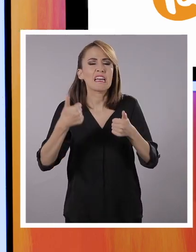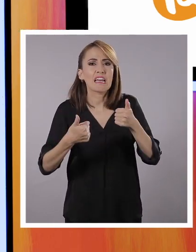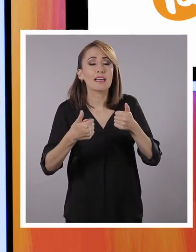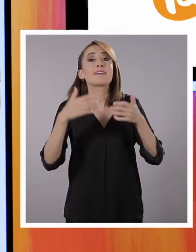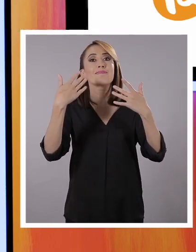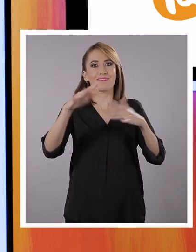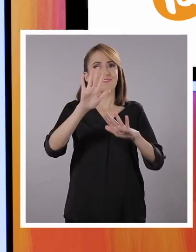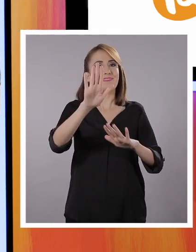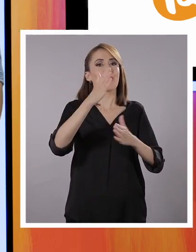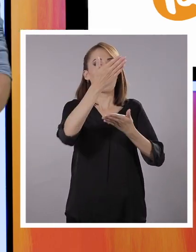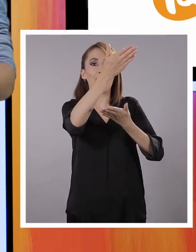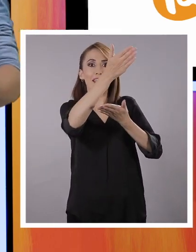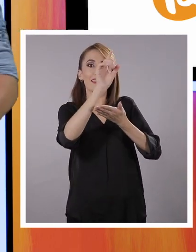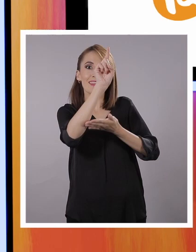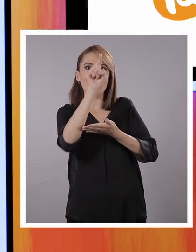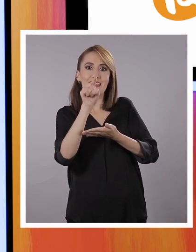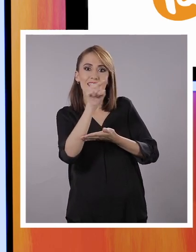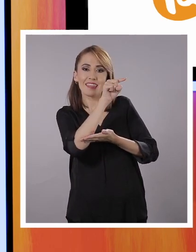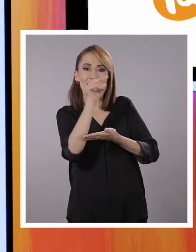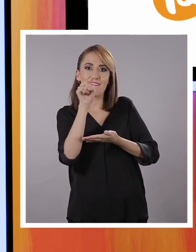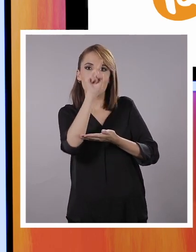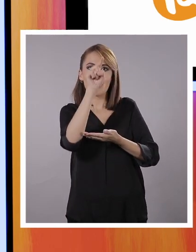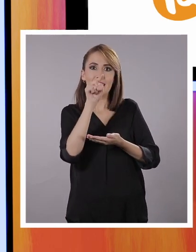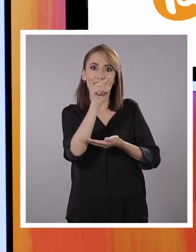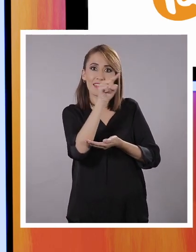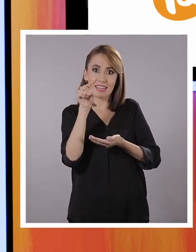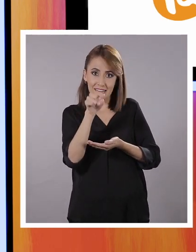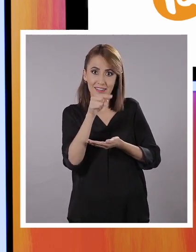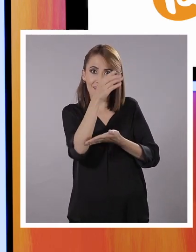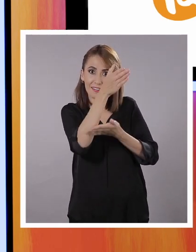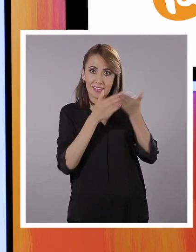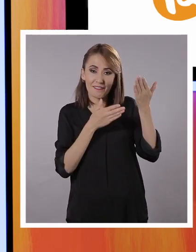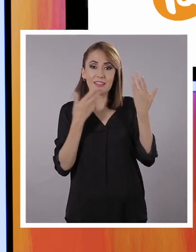hacer? Así es, debo dividir